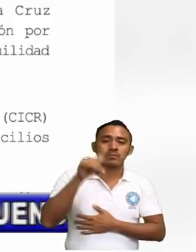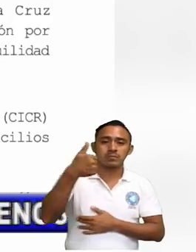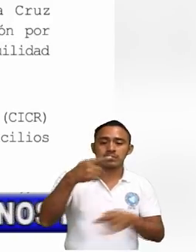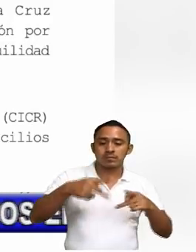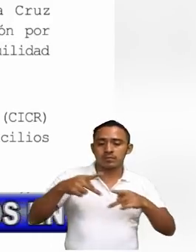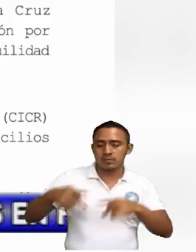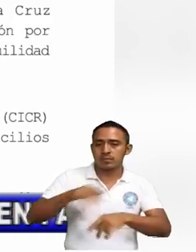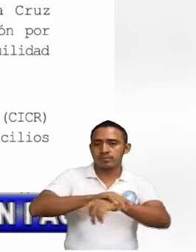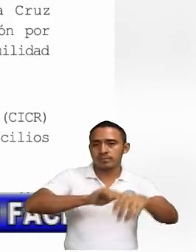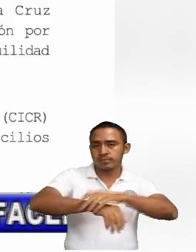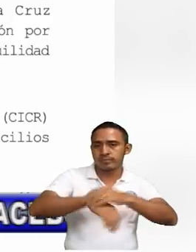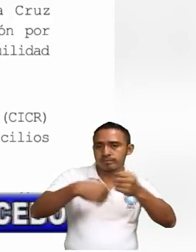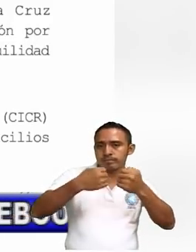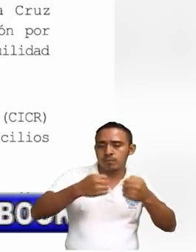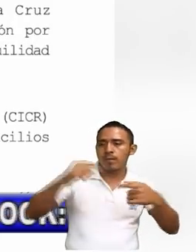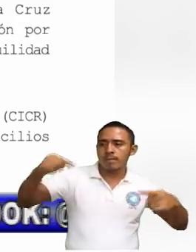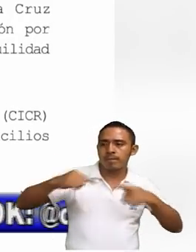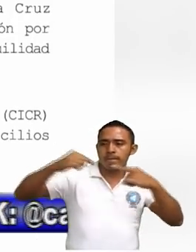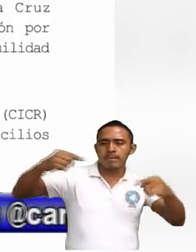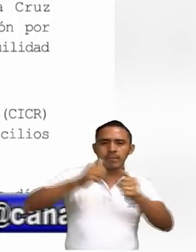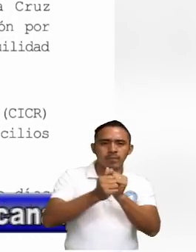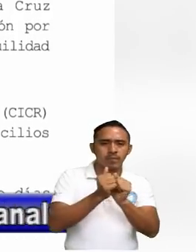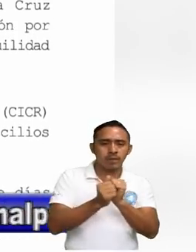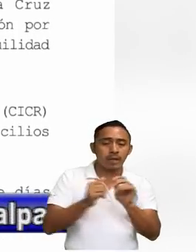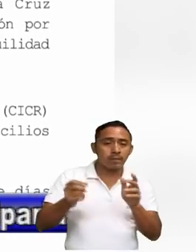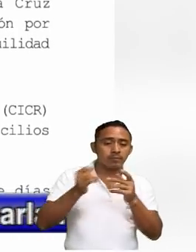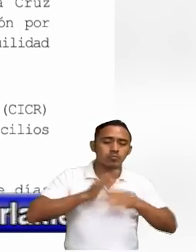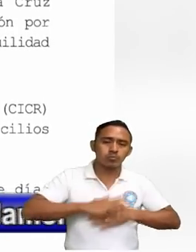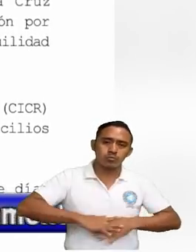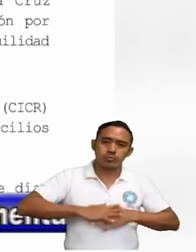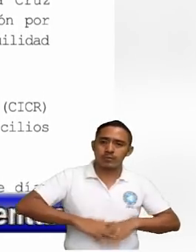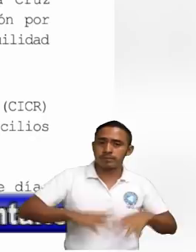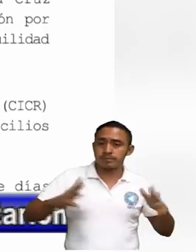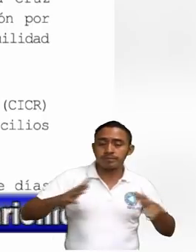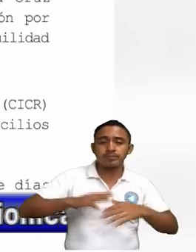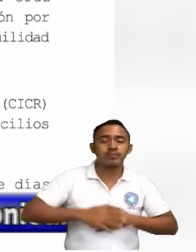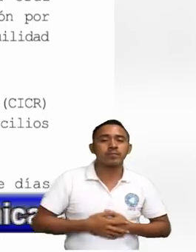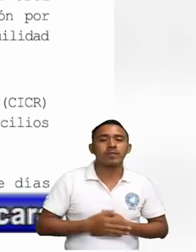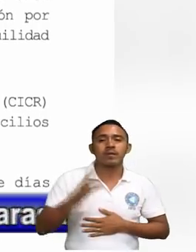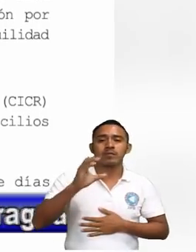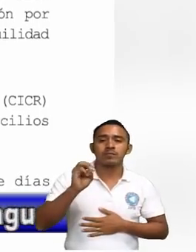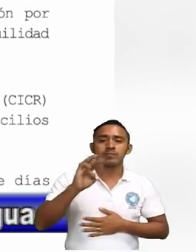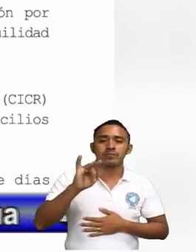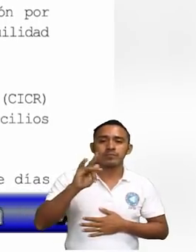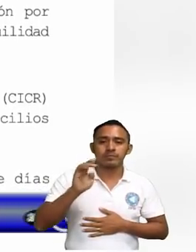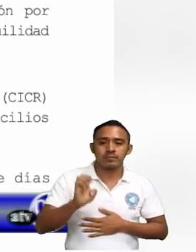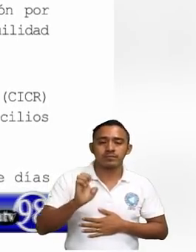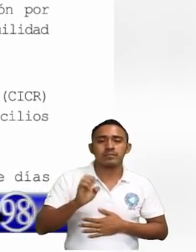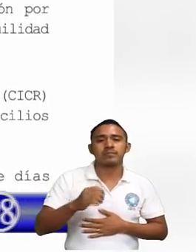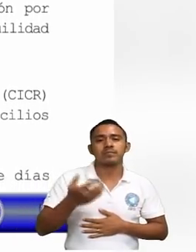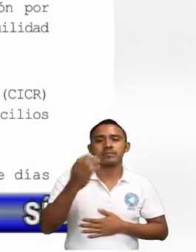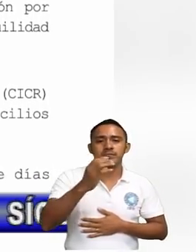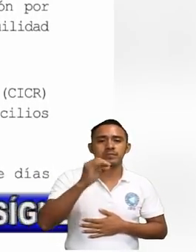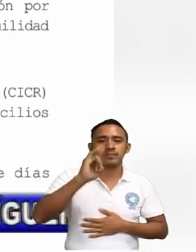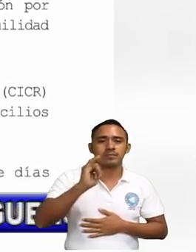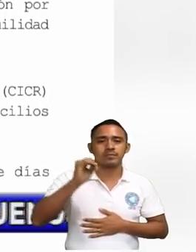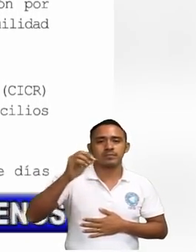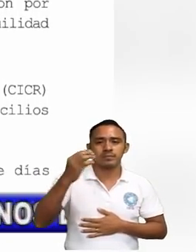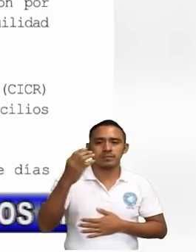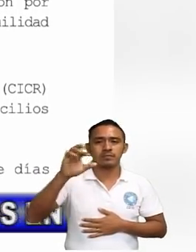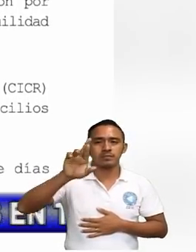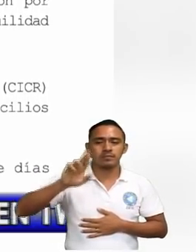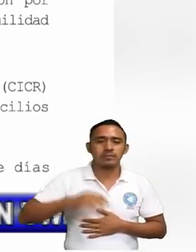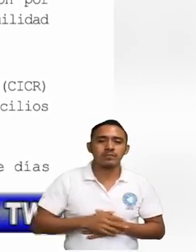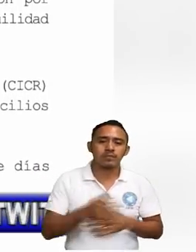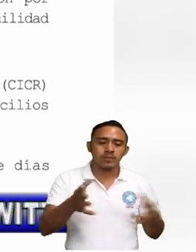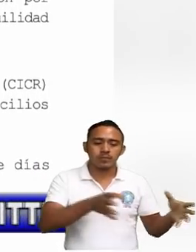prisión por delitos contra la seguridad común y tranquilidad pública. El Comité Internacional de la Cruz Roja, CICR por sus siglas,